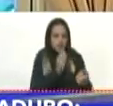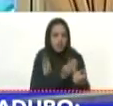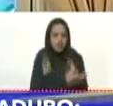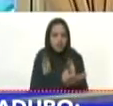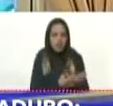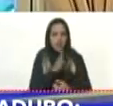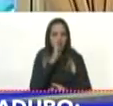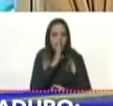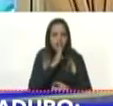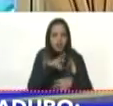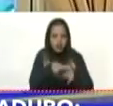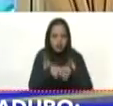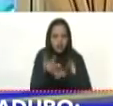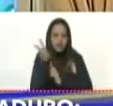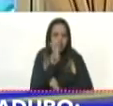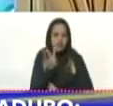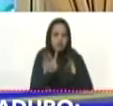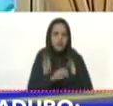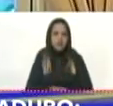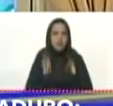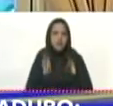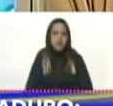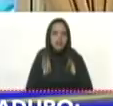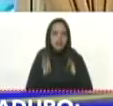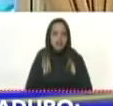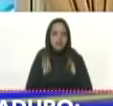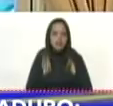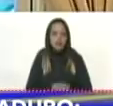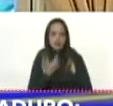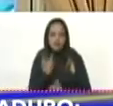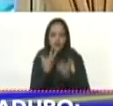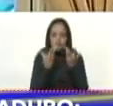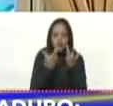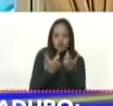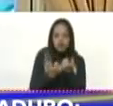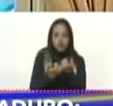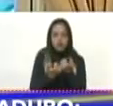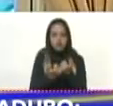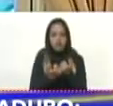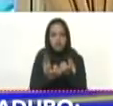Banco Agrícola de Venezuela por la cantidad de